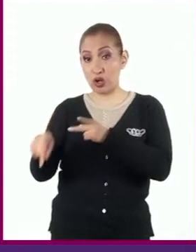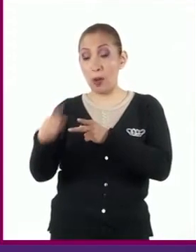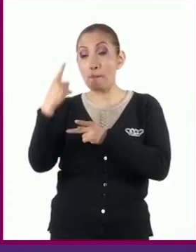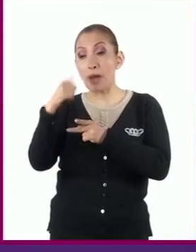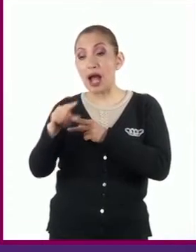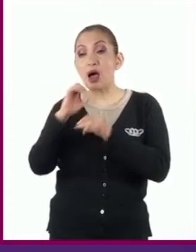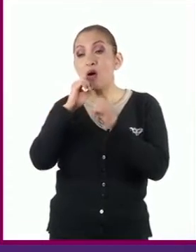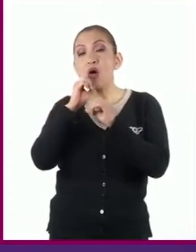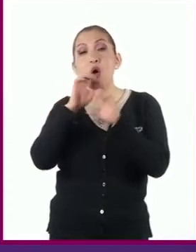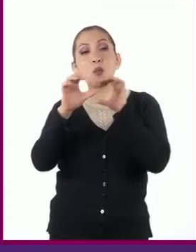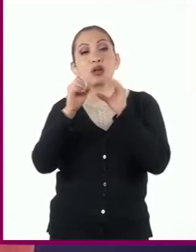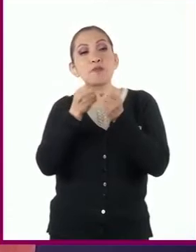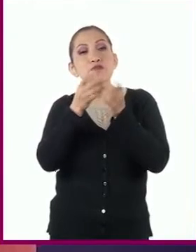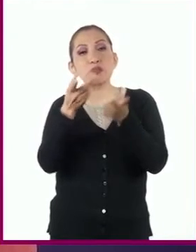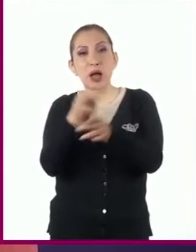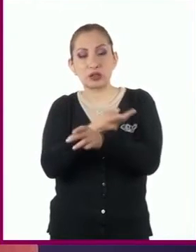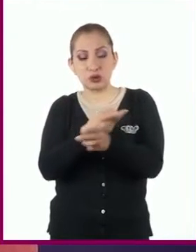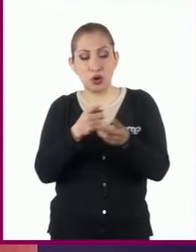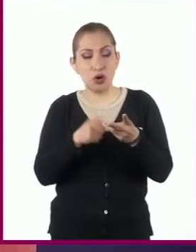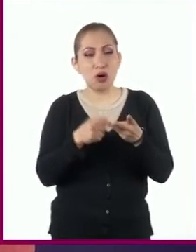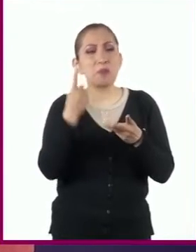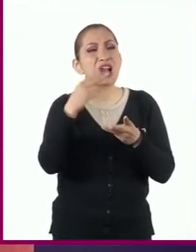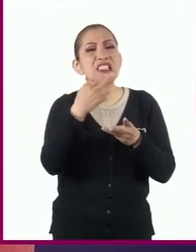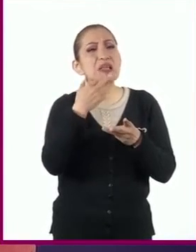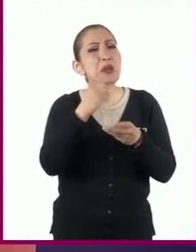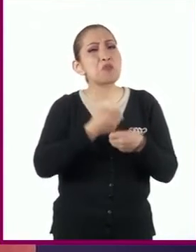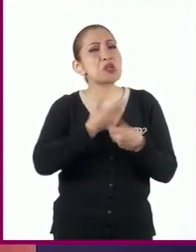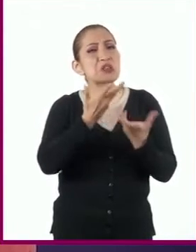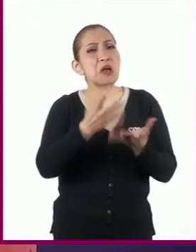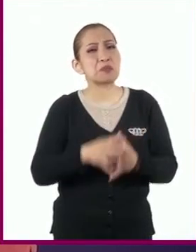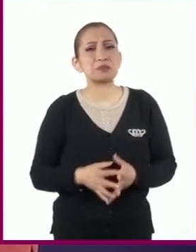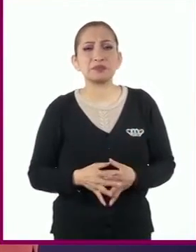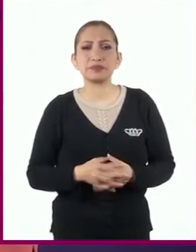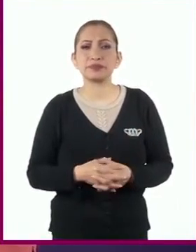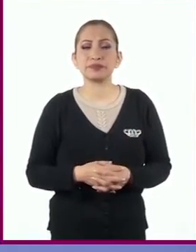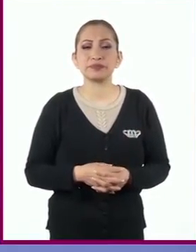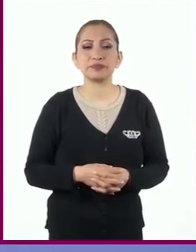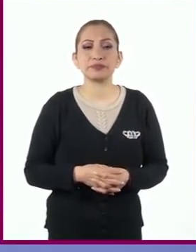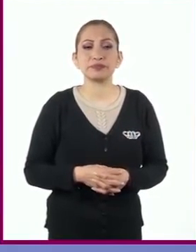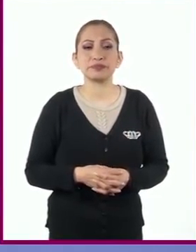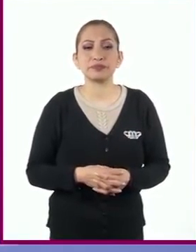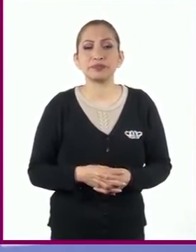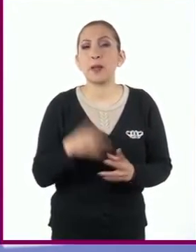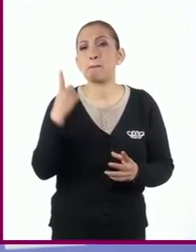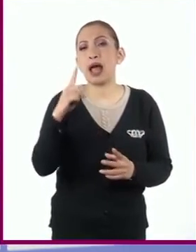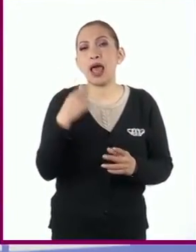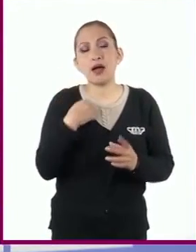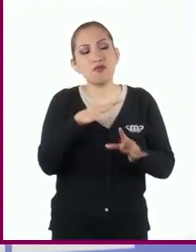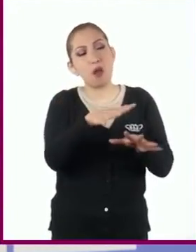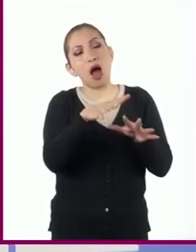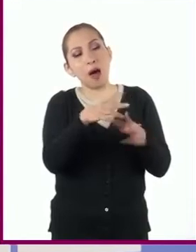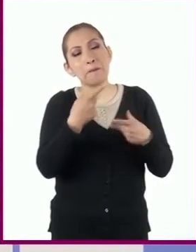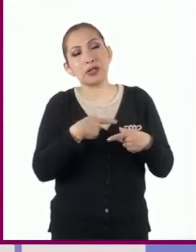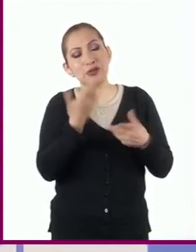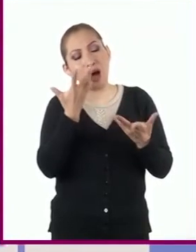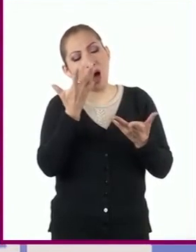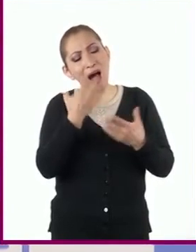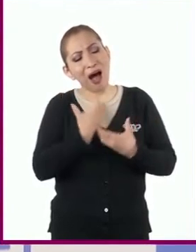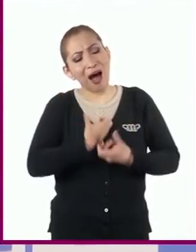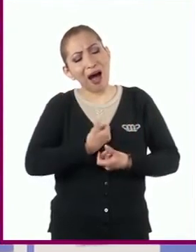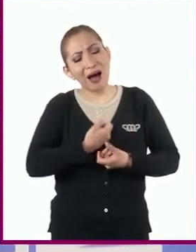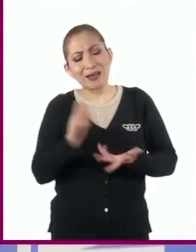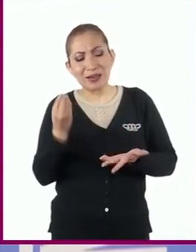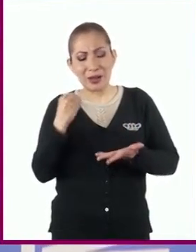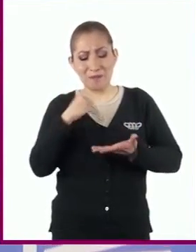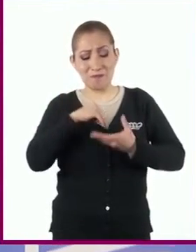para comunicar un hecho. ¿Para qué nos sirve la poesía? Para cautivar al lector y